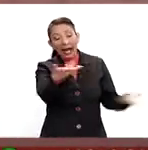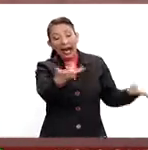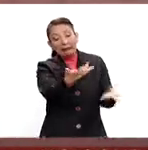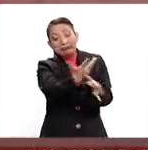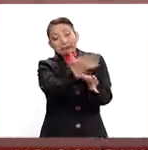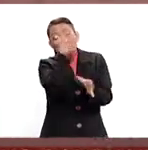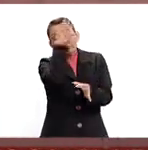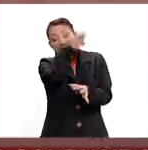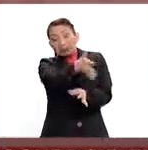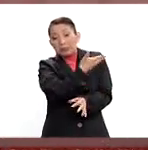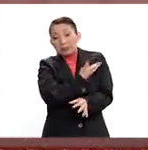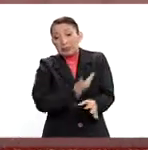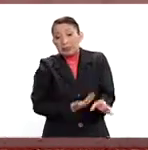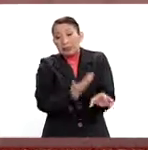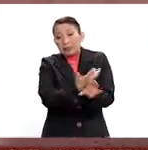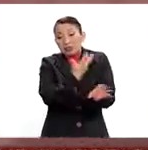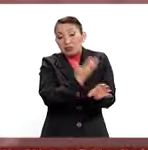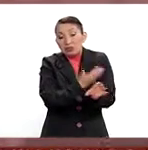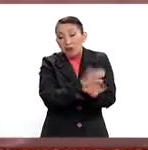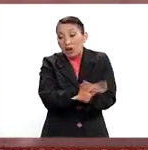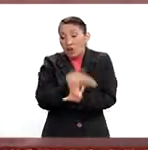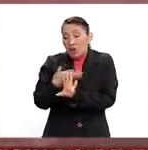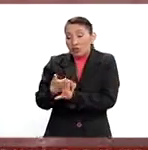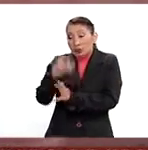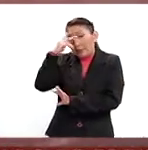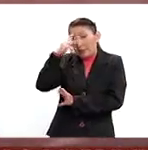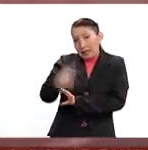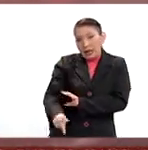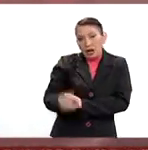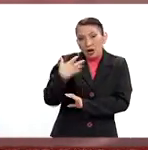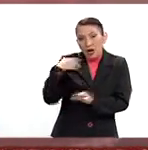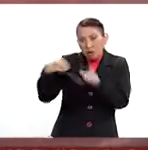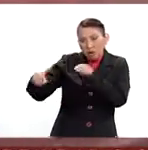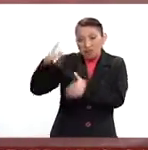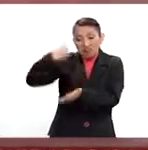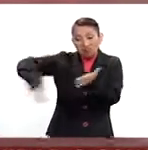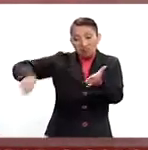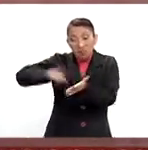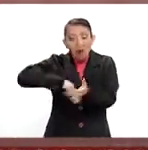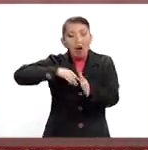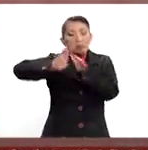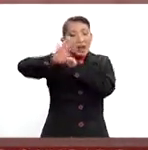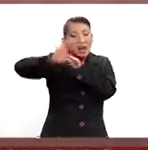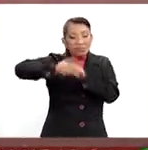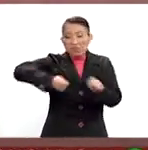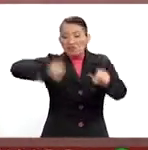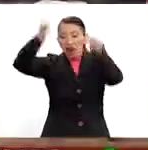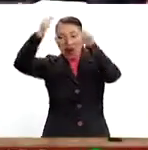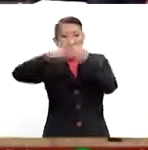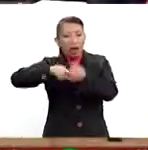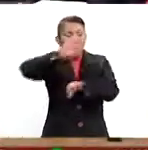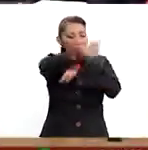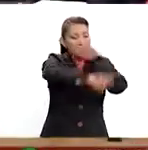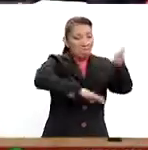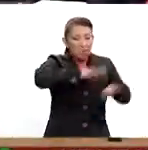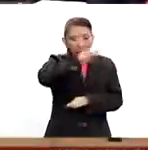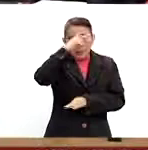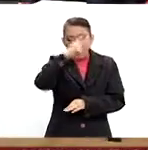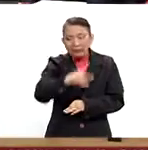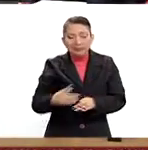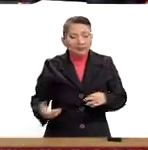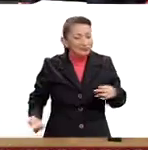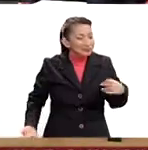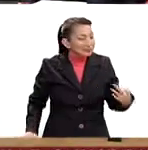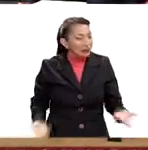pueda hacer esta presidencia de Estados Unidos sobre, nuevamente, acuerdos comerciales, temas de migración, trato a mexicanos en el extranjero.